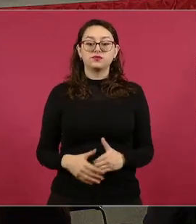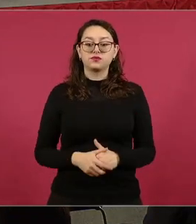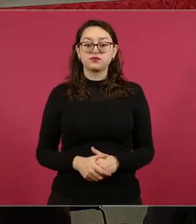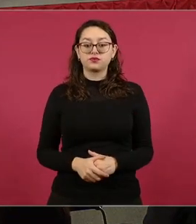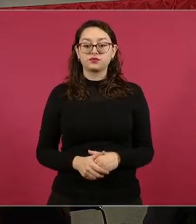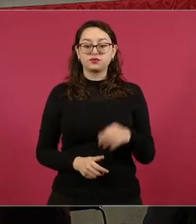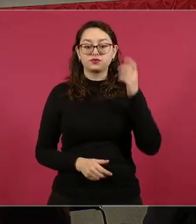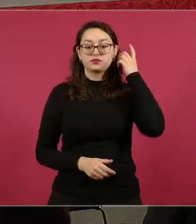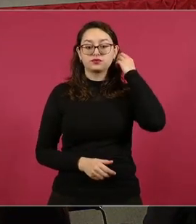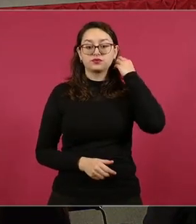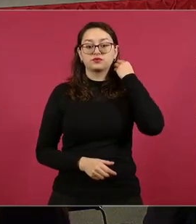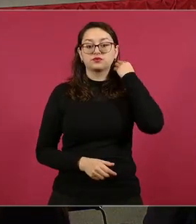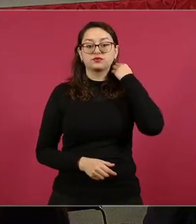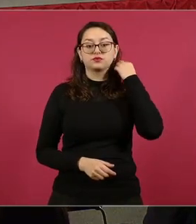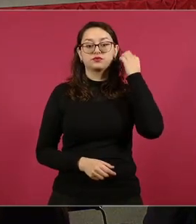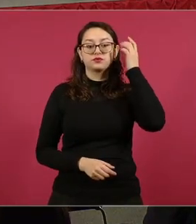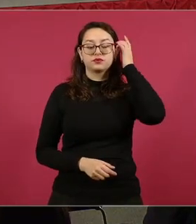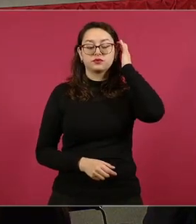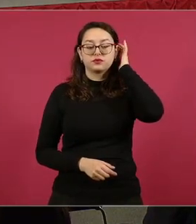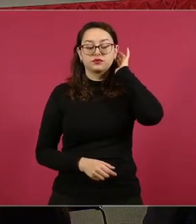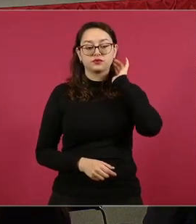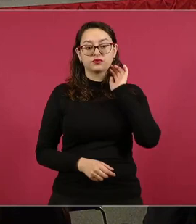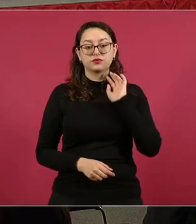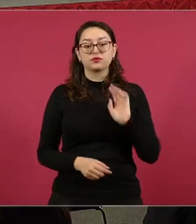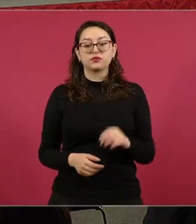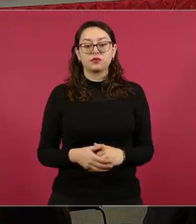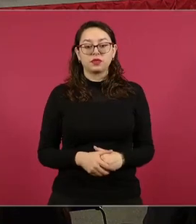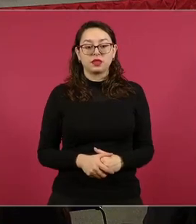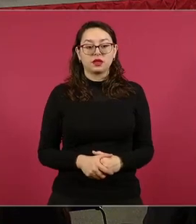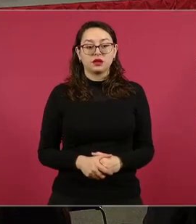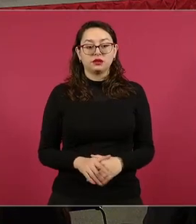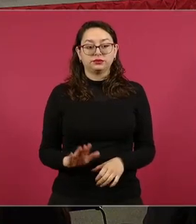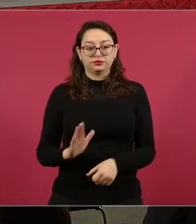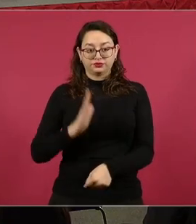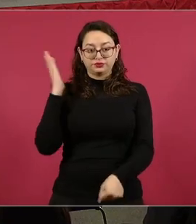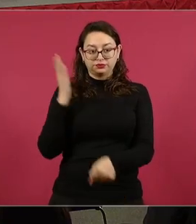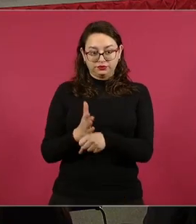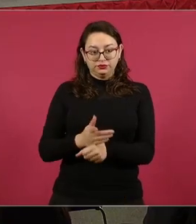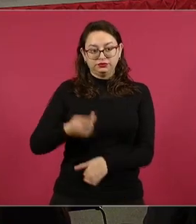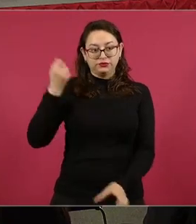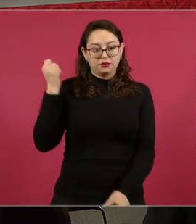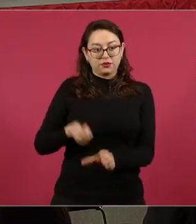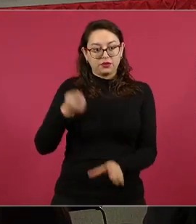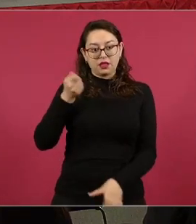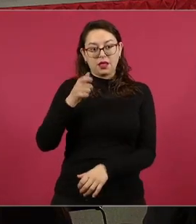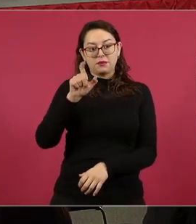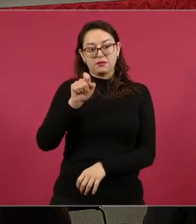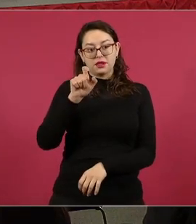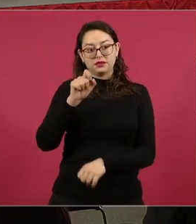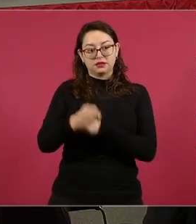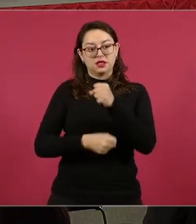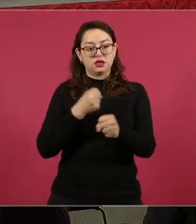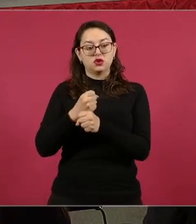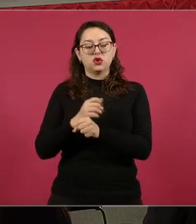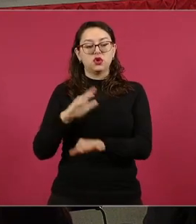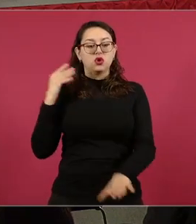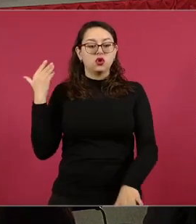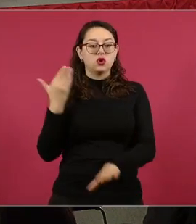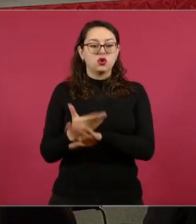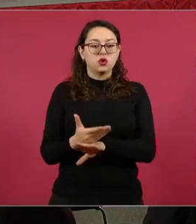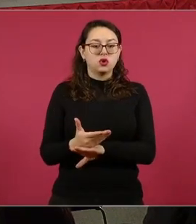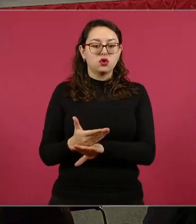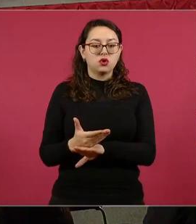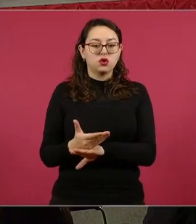Una sentencia de 20 años y 9 meses de prisión en contra de Leopoldo N., ex policía municipal de Cuautitlán